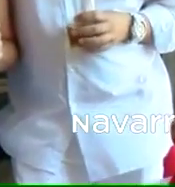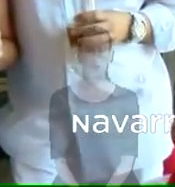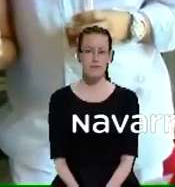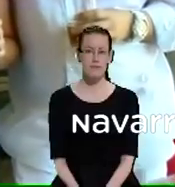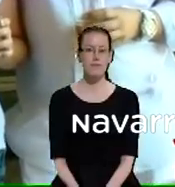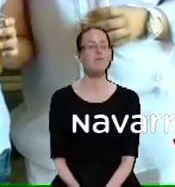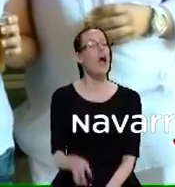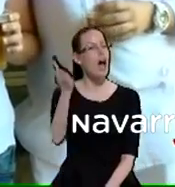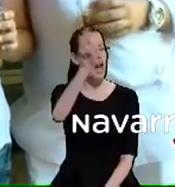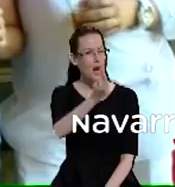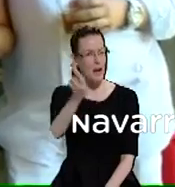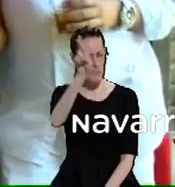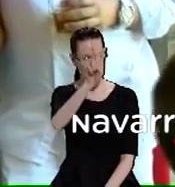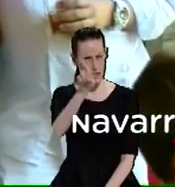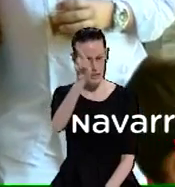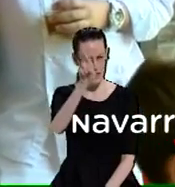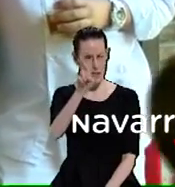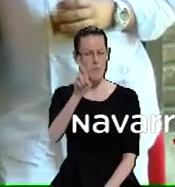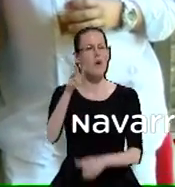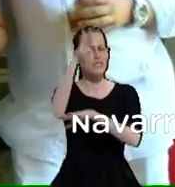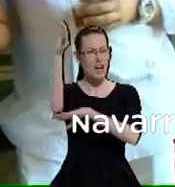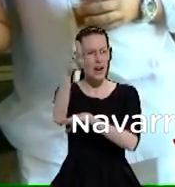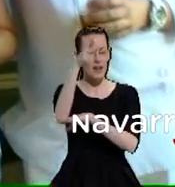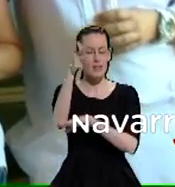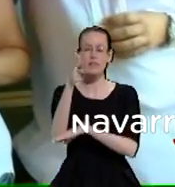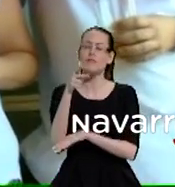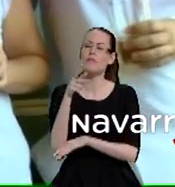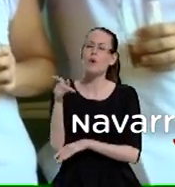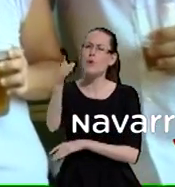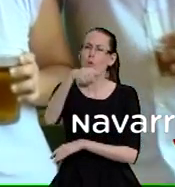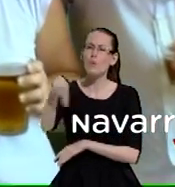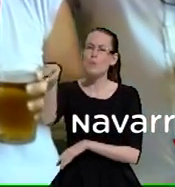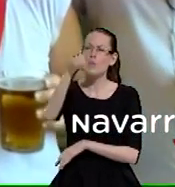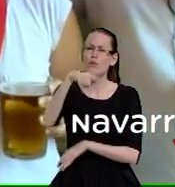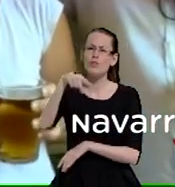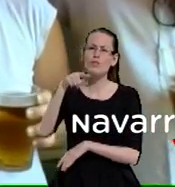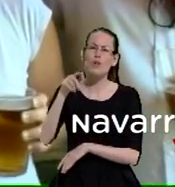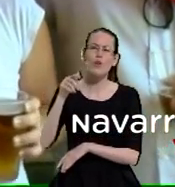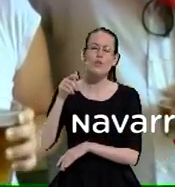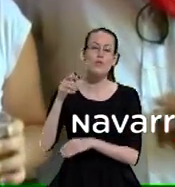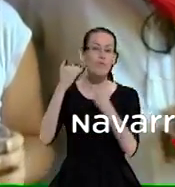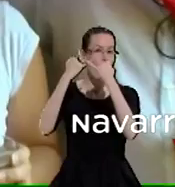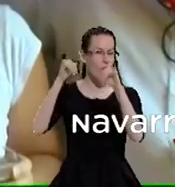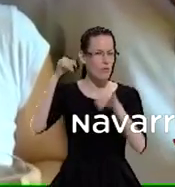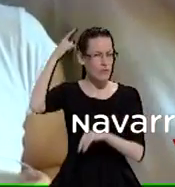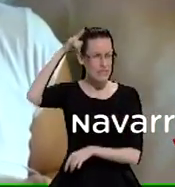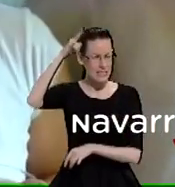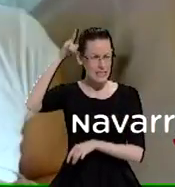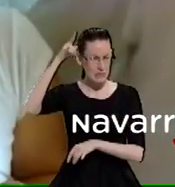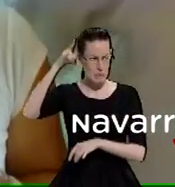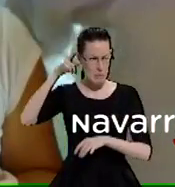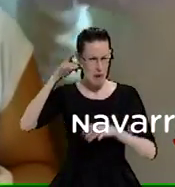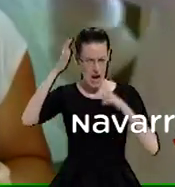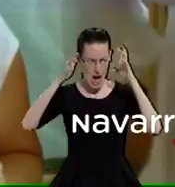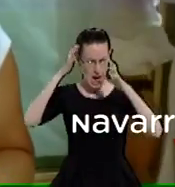corta. Repetimos. Acción. ¿Habéis estado alguna vez en las fiestas de la vaca brava de La Raga? Sí, sí. ¿Sí?